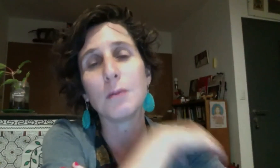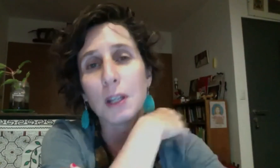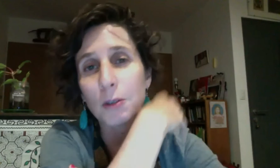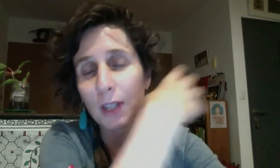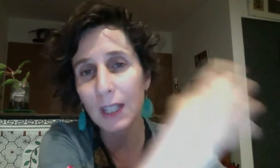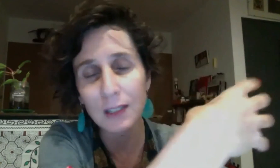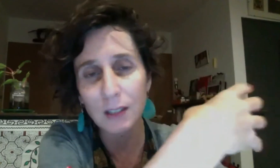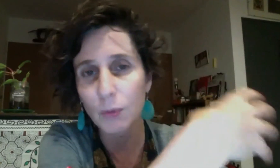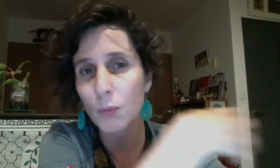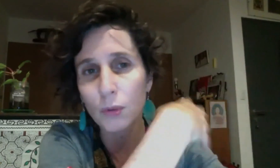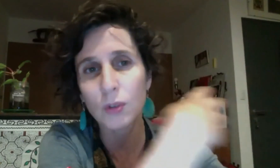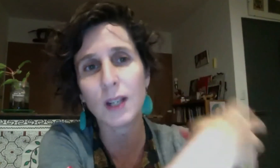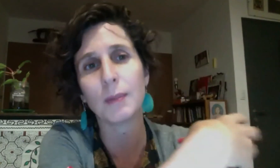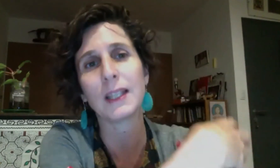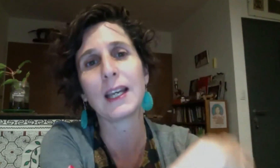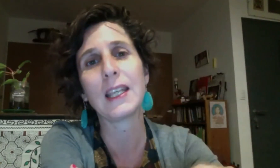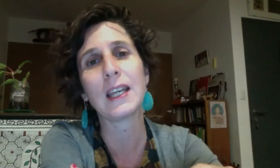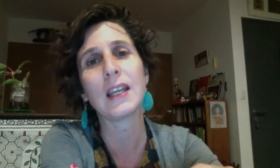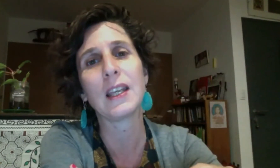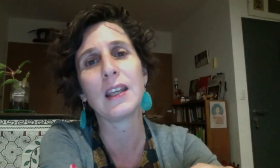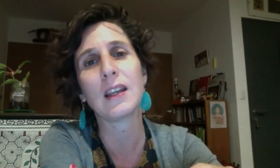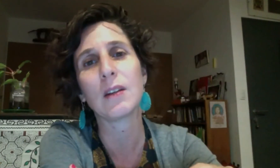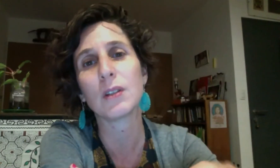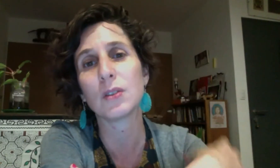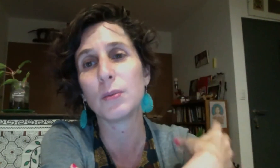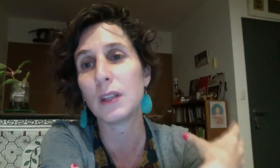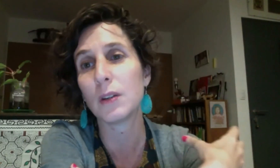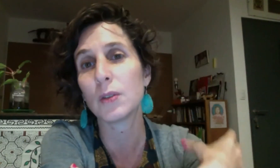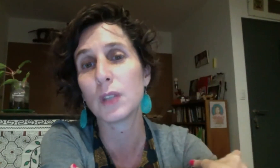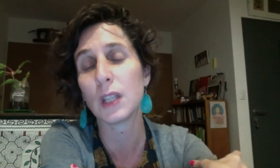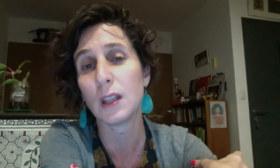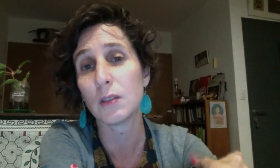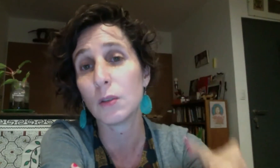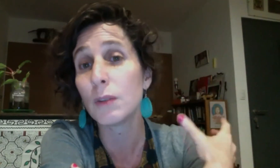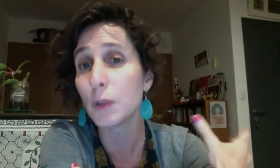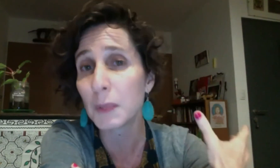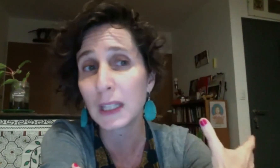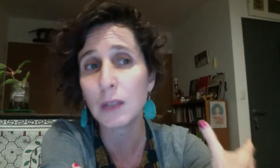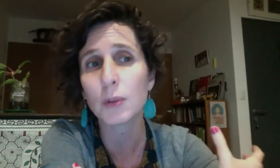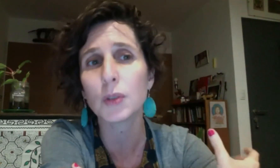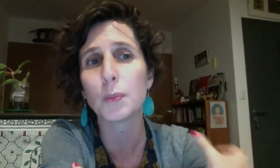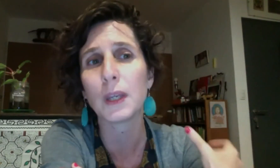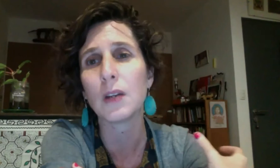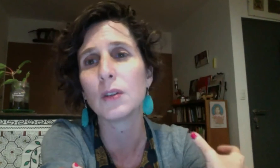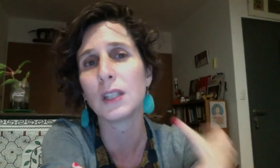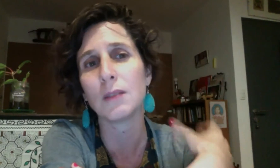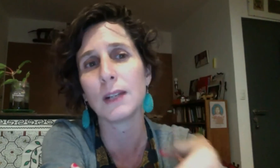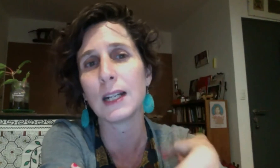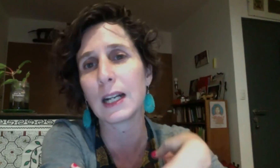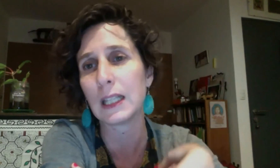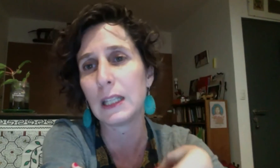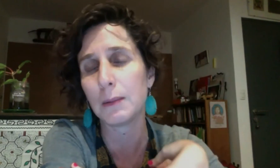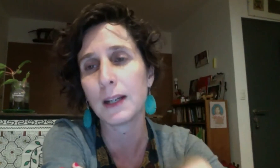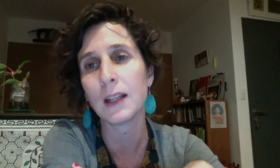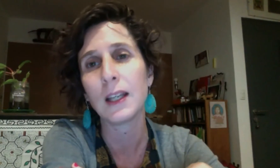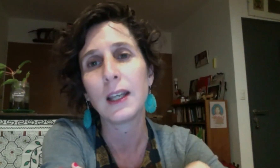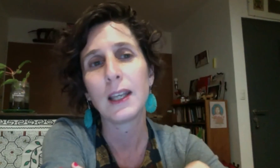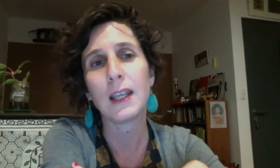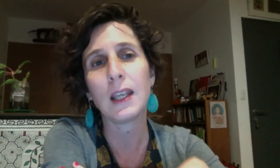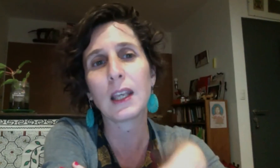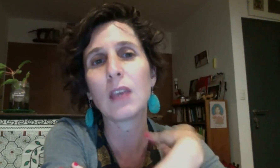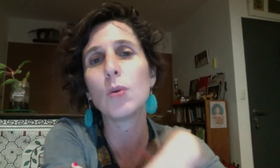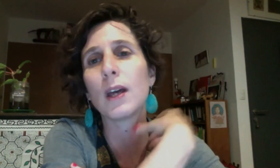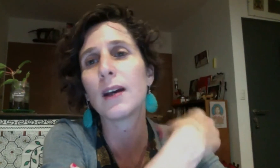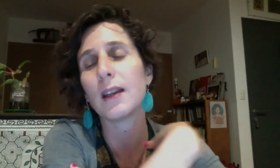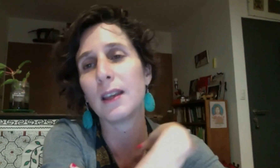Si bien hoy en día estamos mucho en la pantalla, creo que estos videos son informativos, pero tienen una narrativa